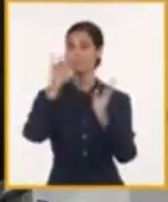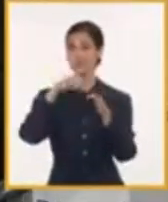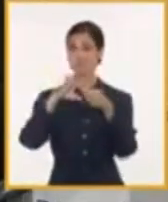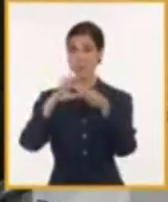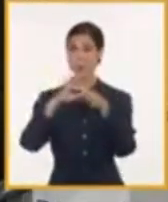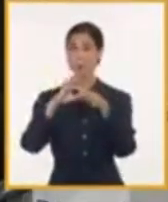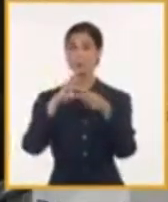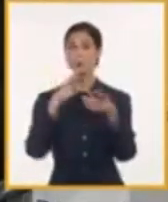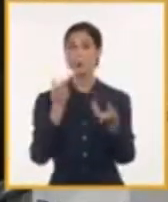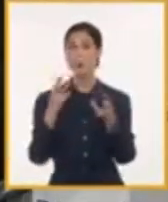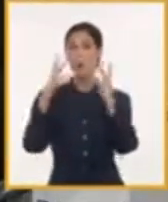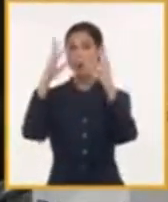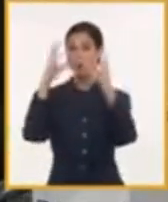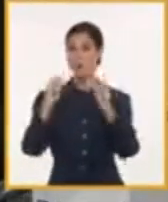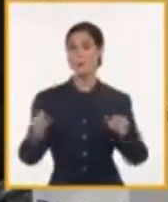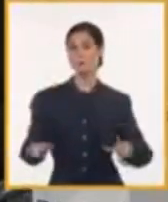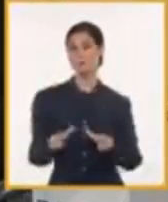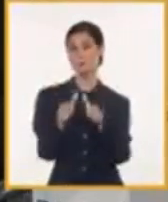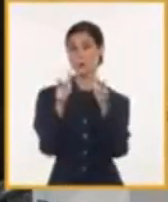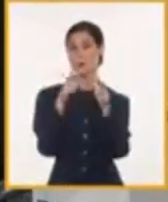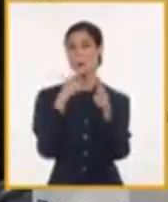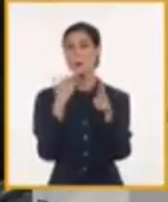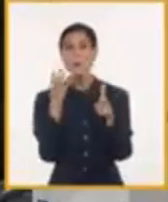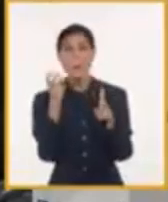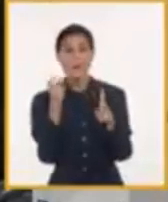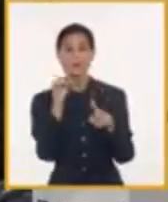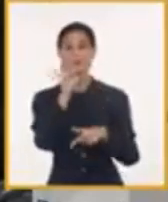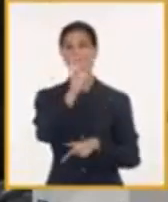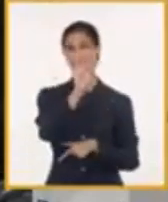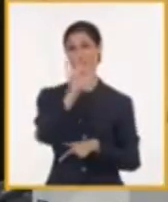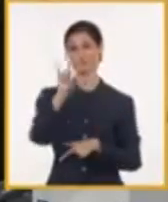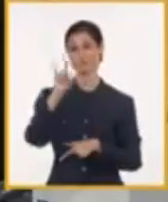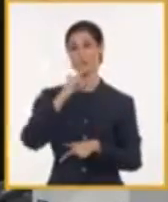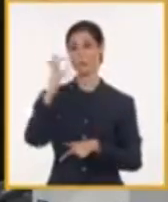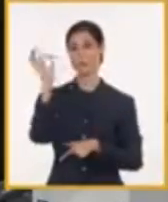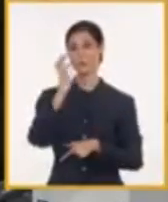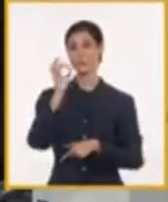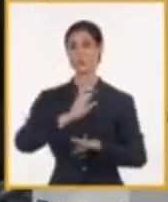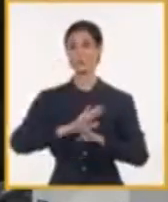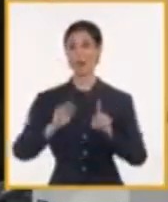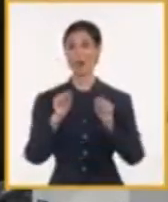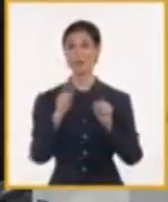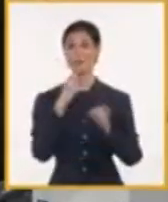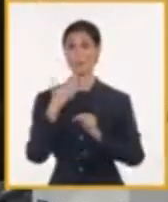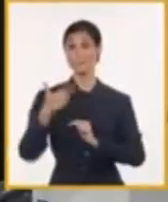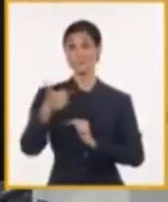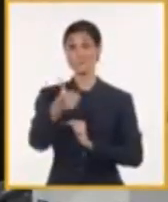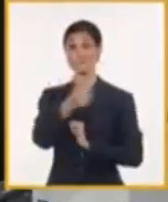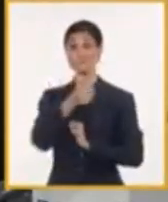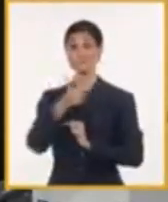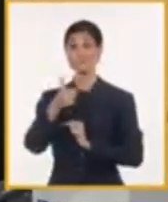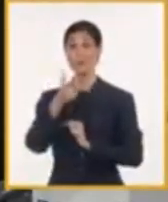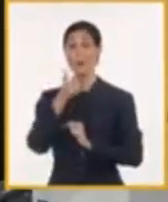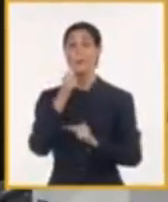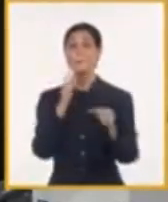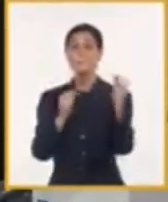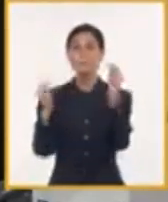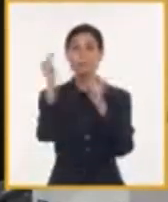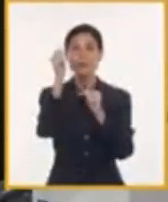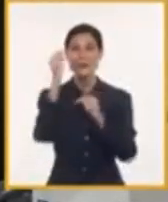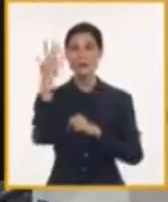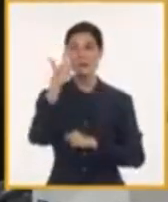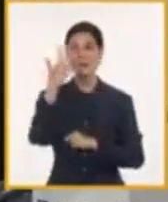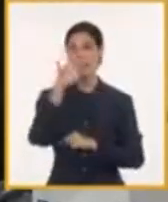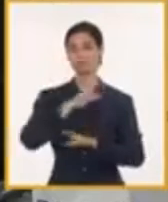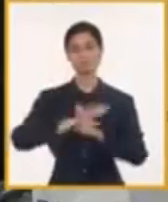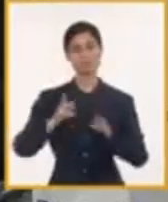hemos logrado el 89% con ese destino. Para nosotros es una prioridad garantizar la alimentación